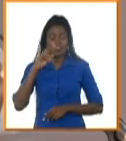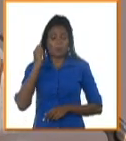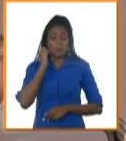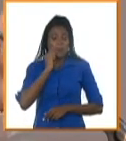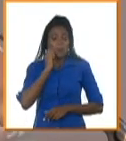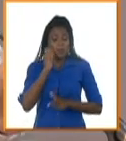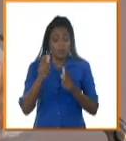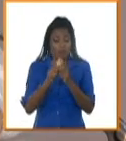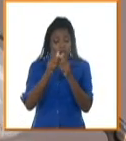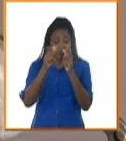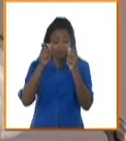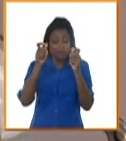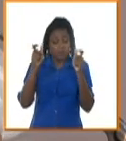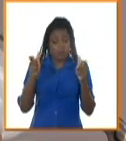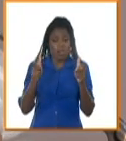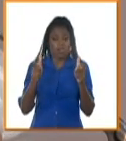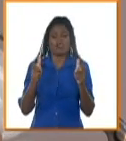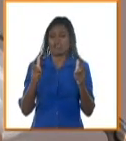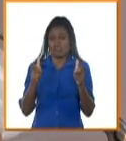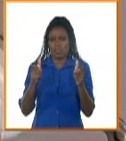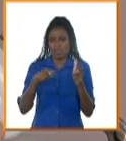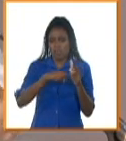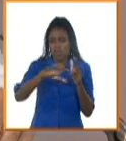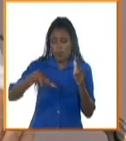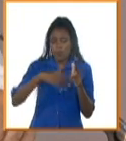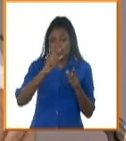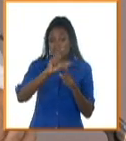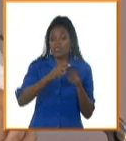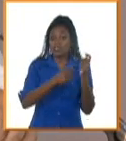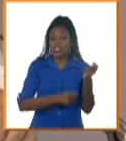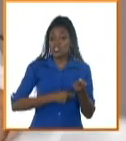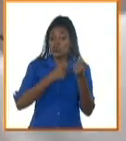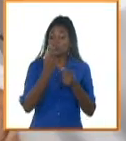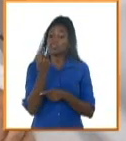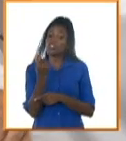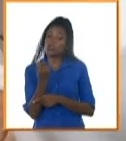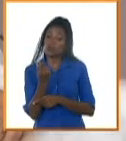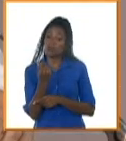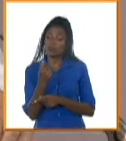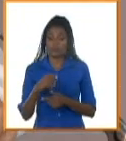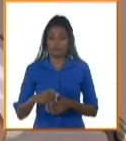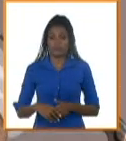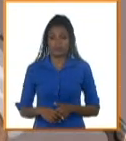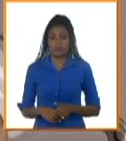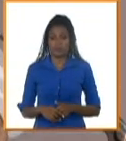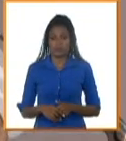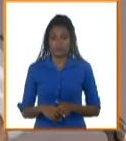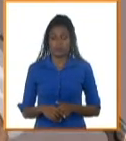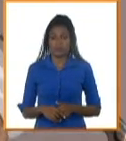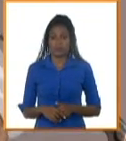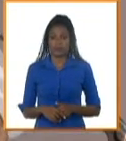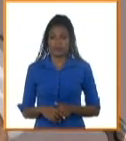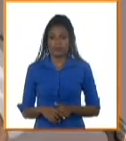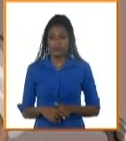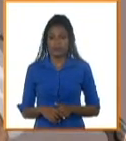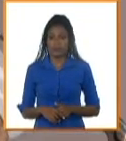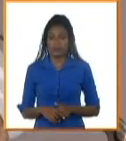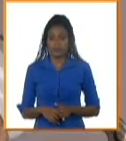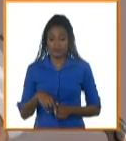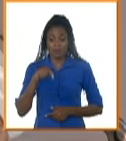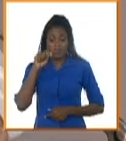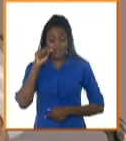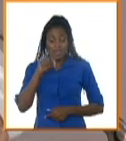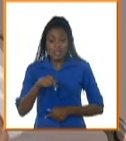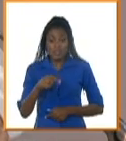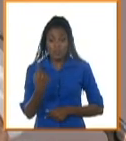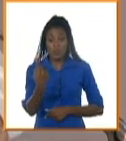de toda la parte agropecuaria no de la economía y este ha sido uno de los segmentos